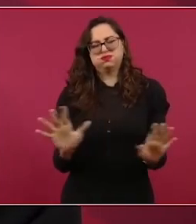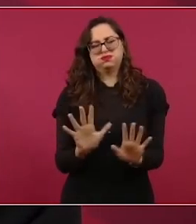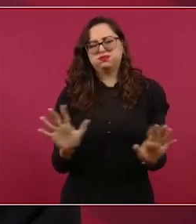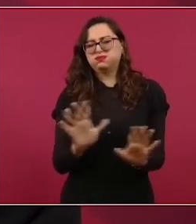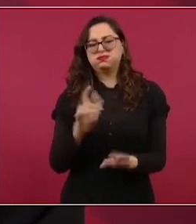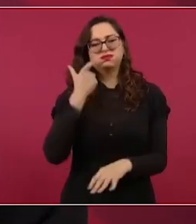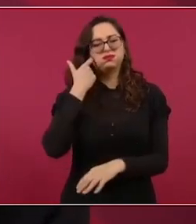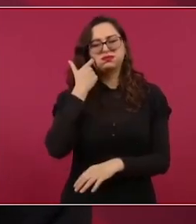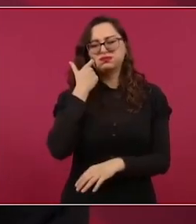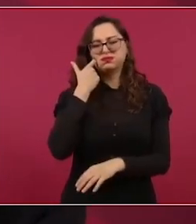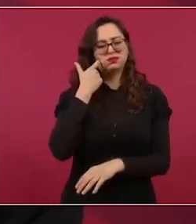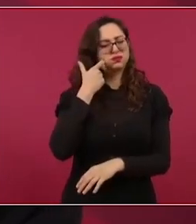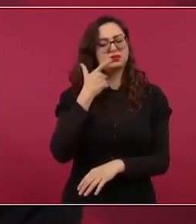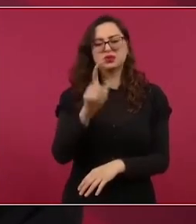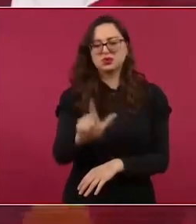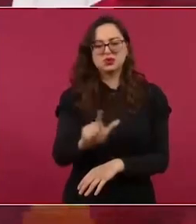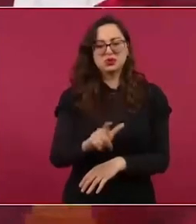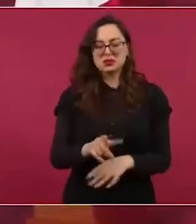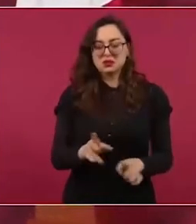de intolerancia